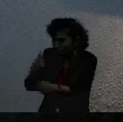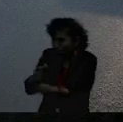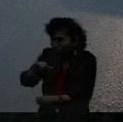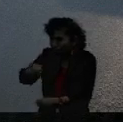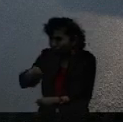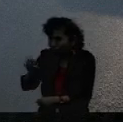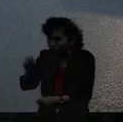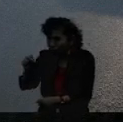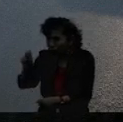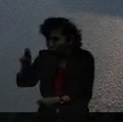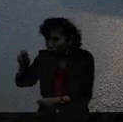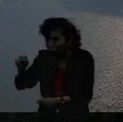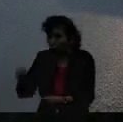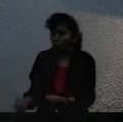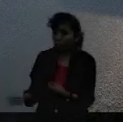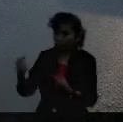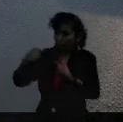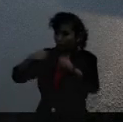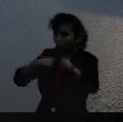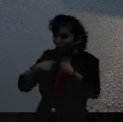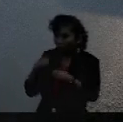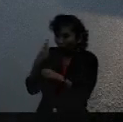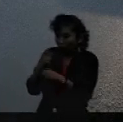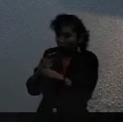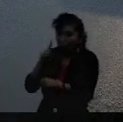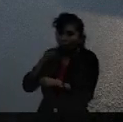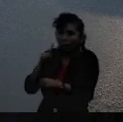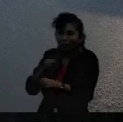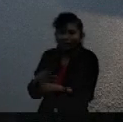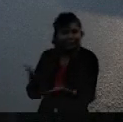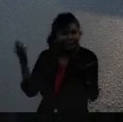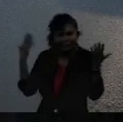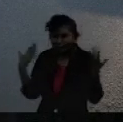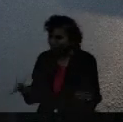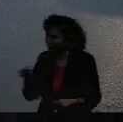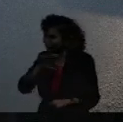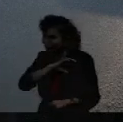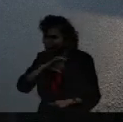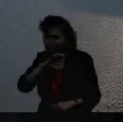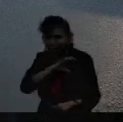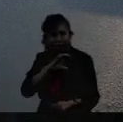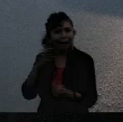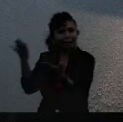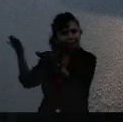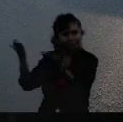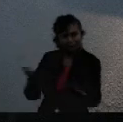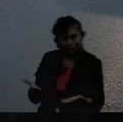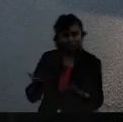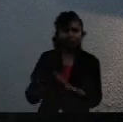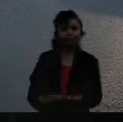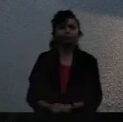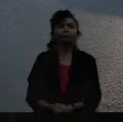primera gobernador es una foto histórica Qué gusto recibirle con muchísimo cariño querido Don